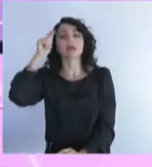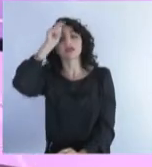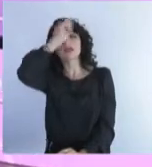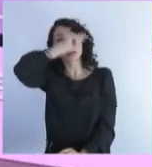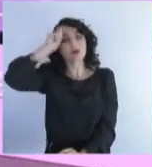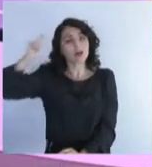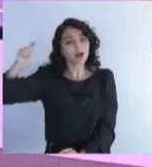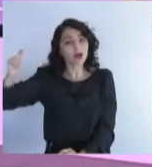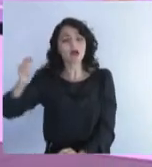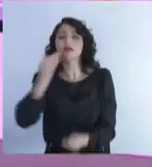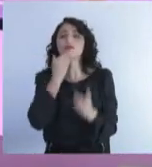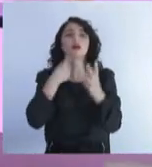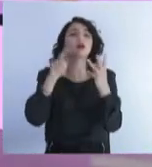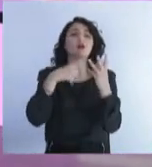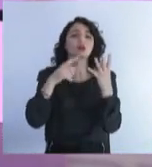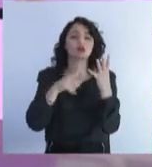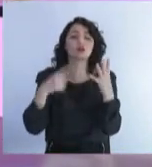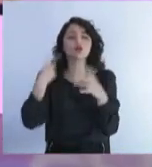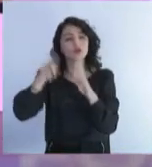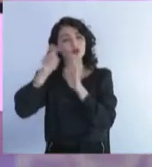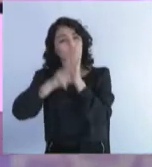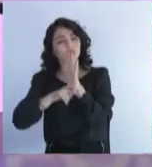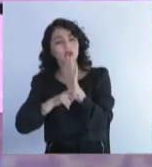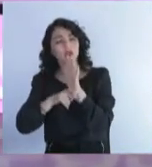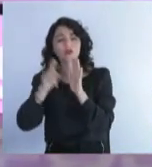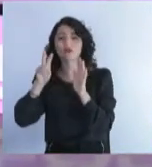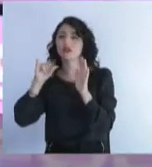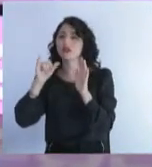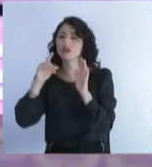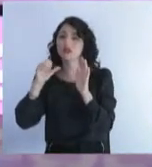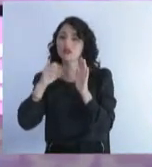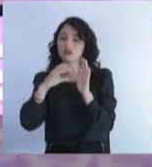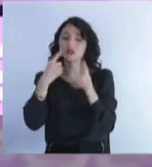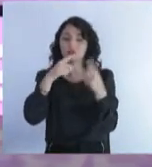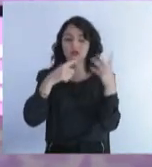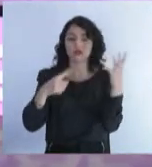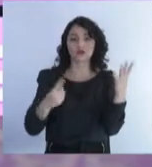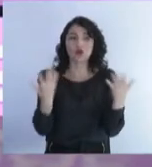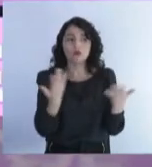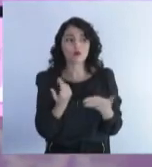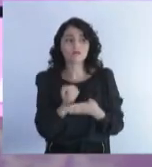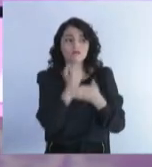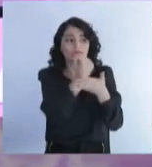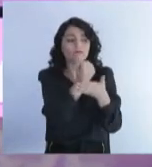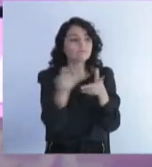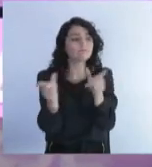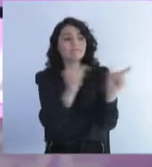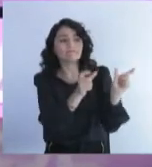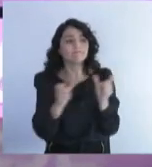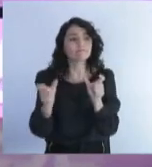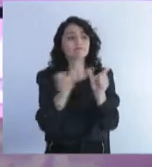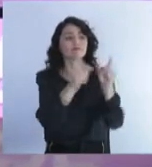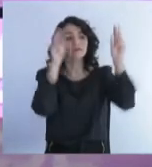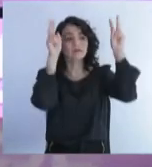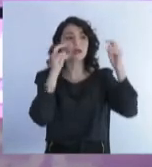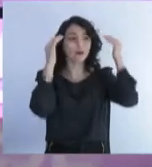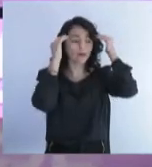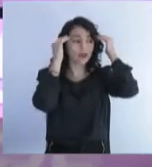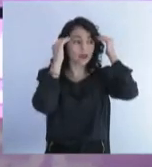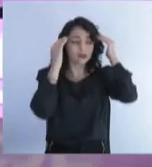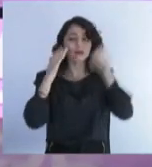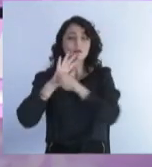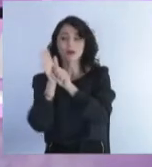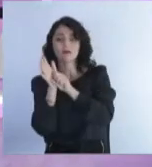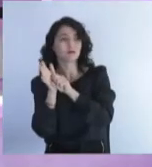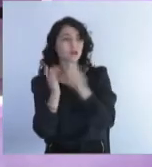el proyecto MIDAP, en la entrega de estrategias orientadas a reducir el impacto de la pandemia sobre la salud mental de la